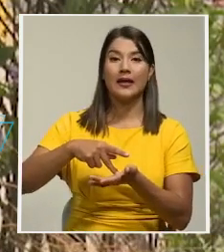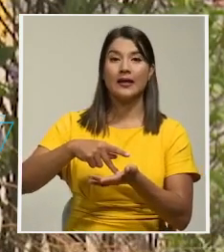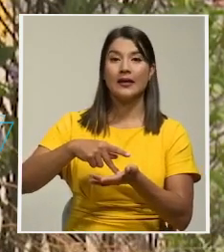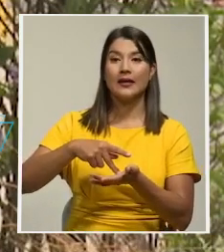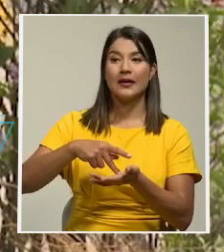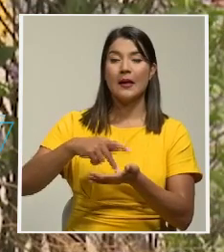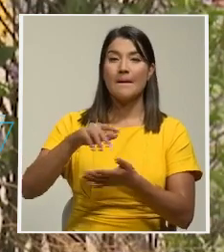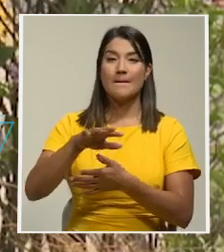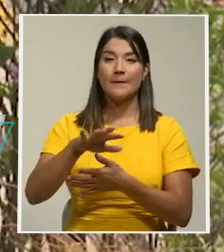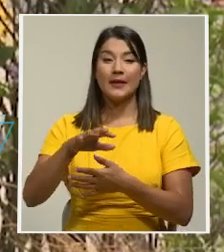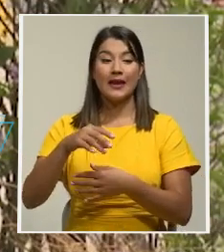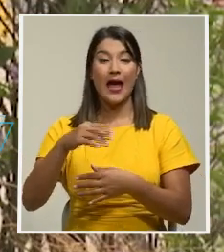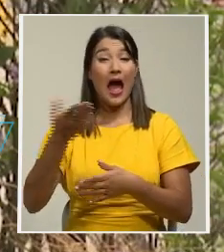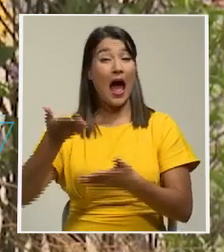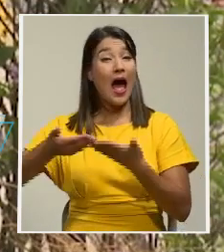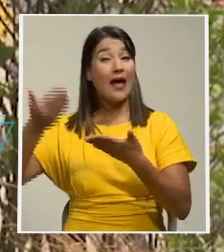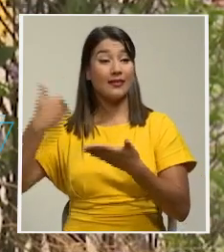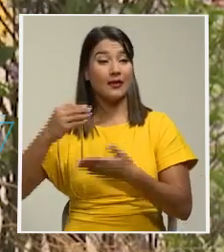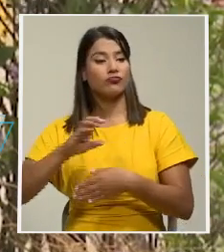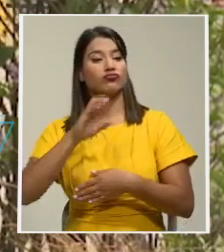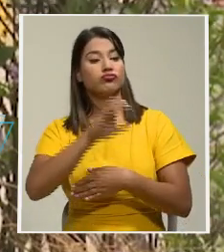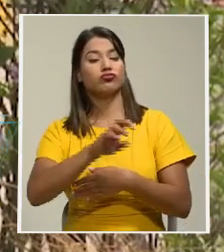290.000 colones de combustible